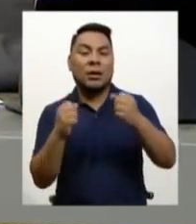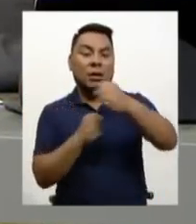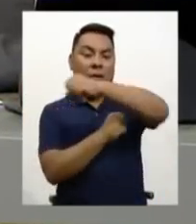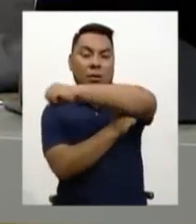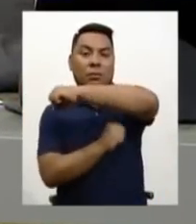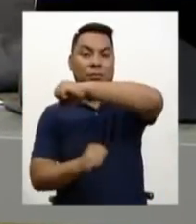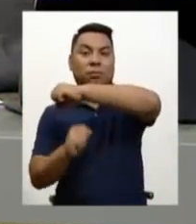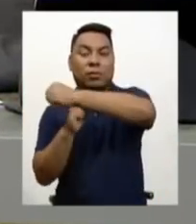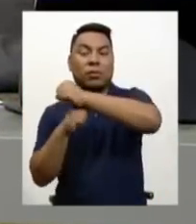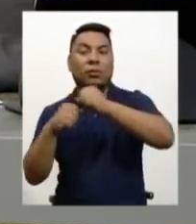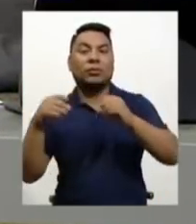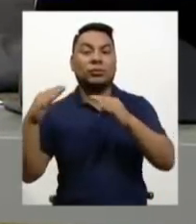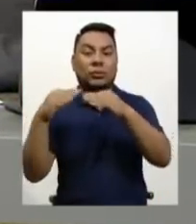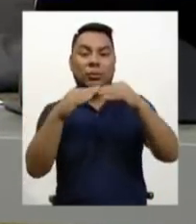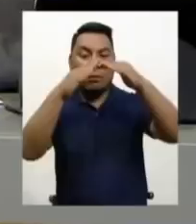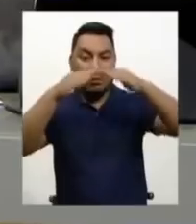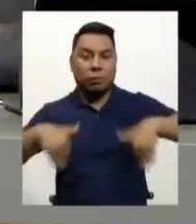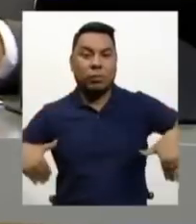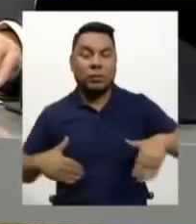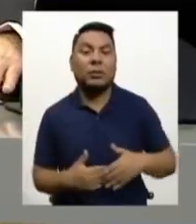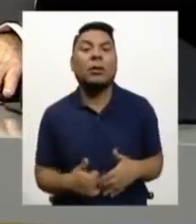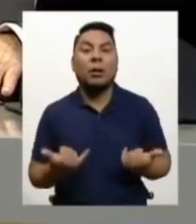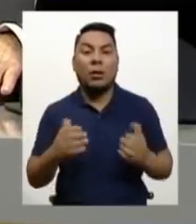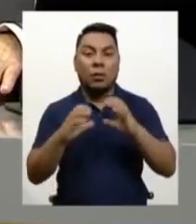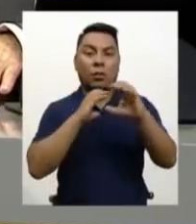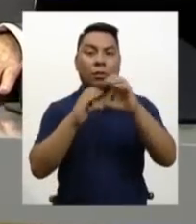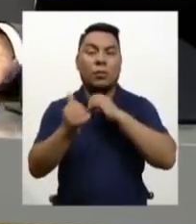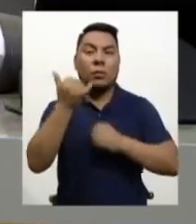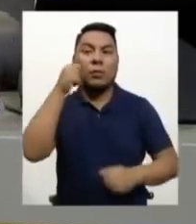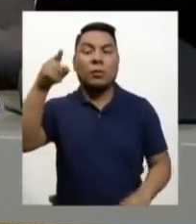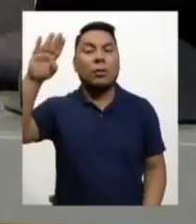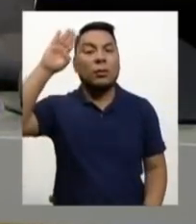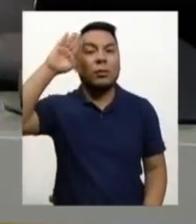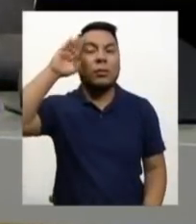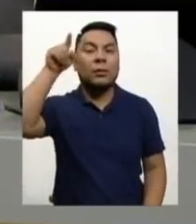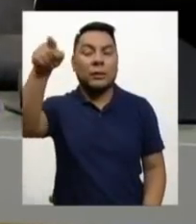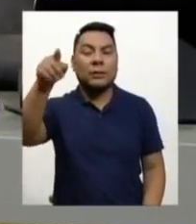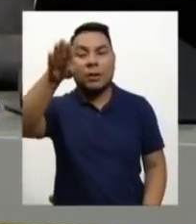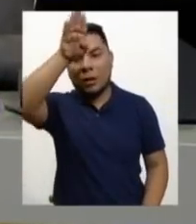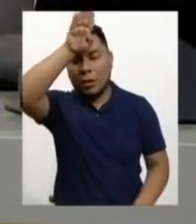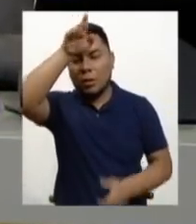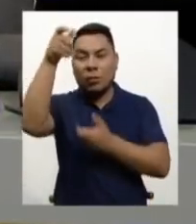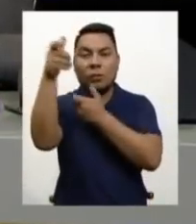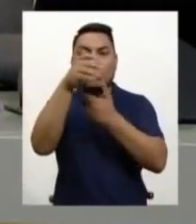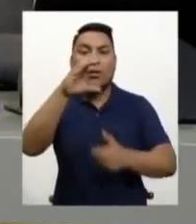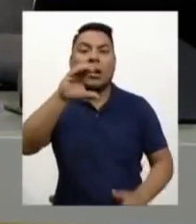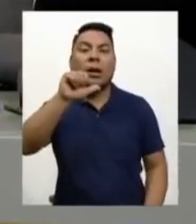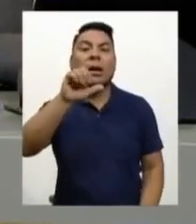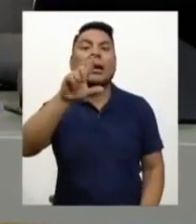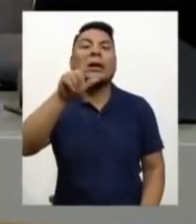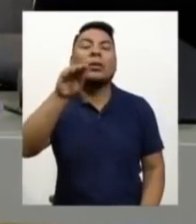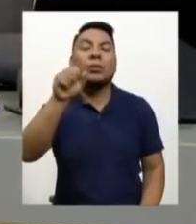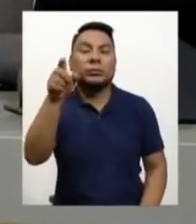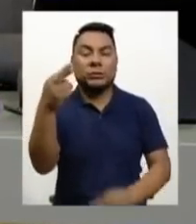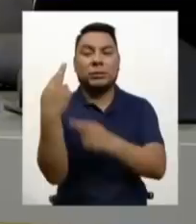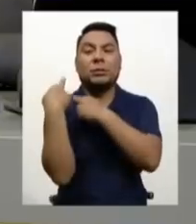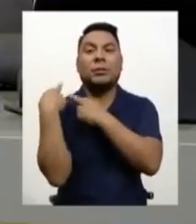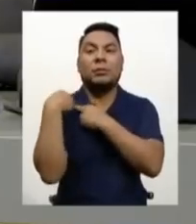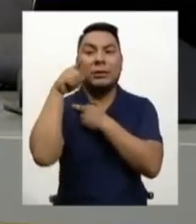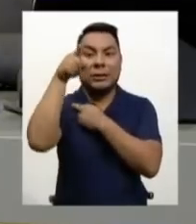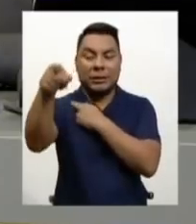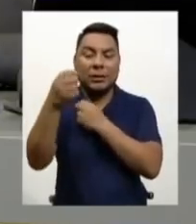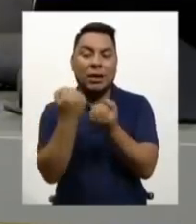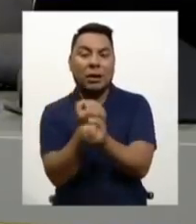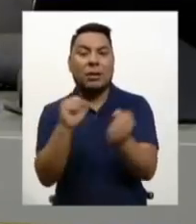puente colgante en la zona de Equimbiri. Por eso vamos a comunicarnos con el comandante de los bomberos, Carlos Sánchez, a cargo de las operaciones